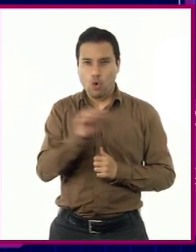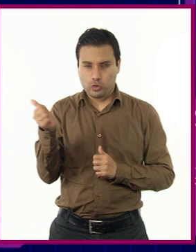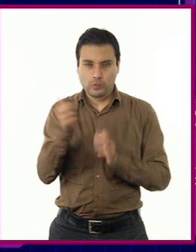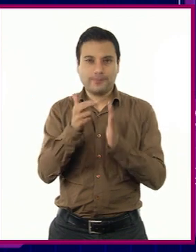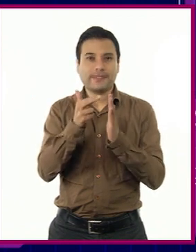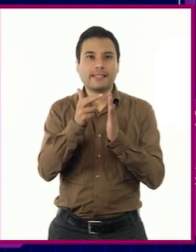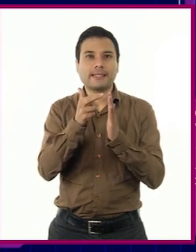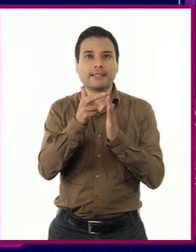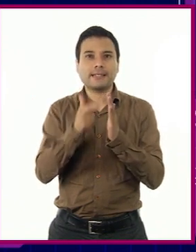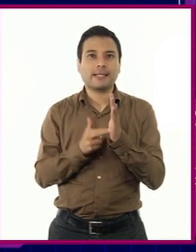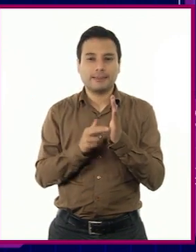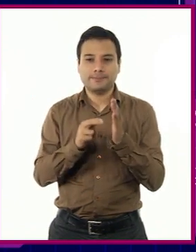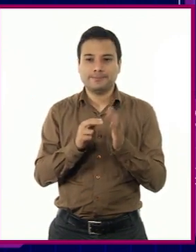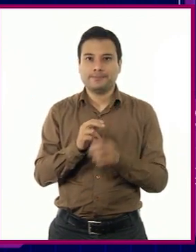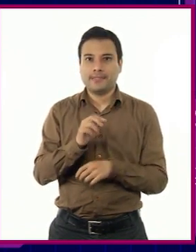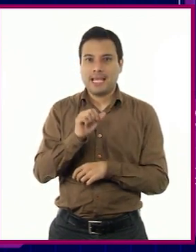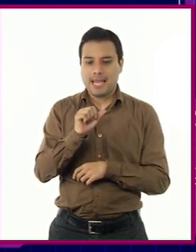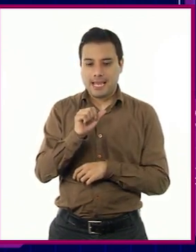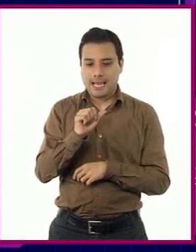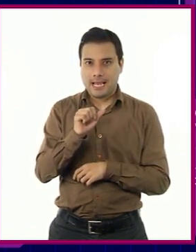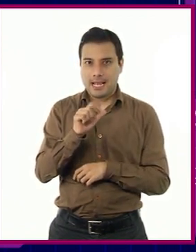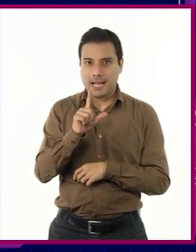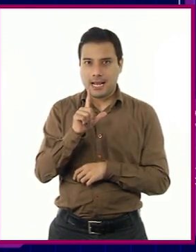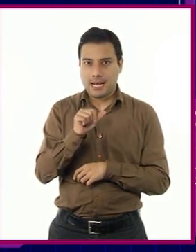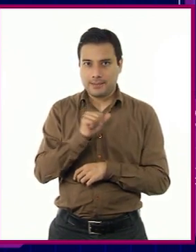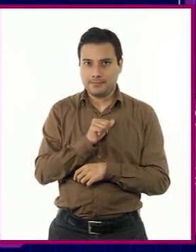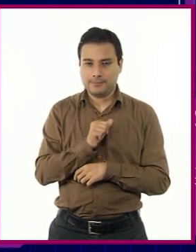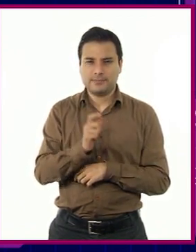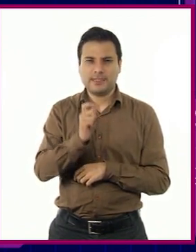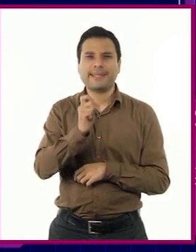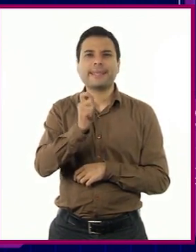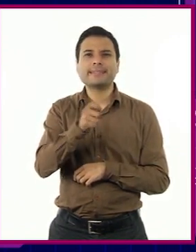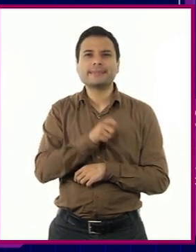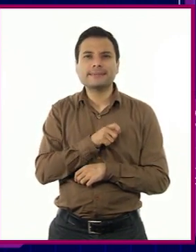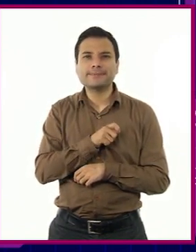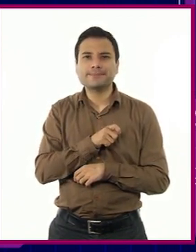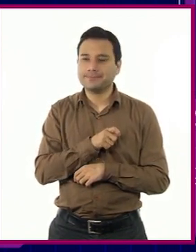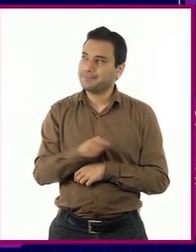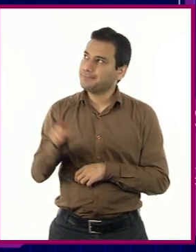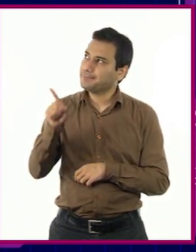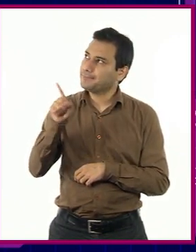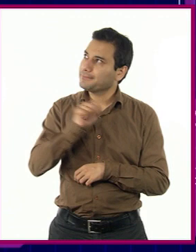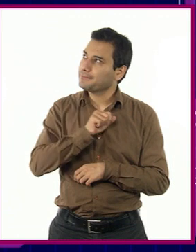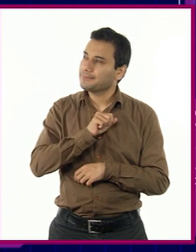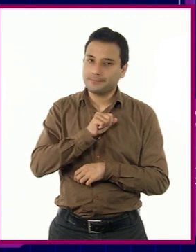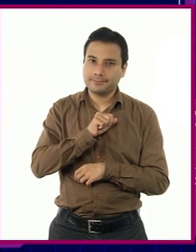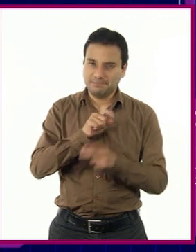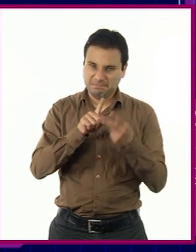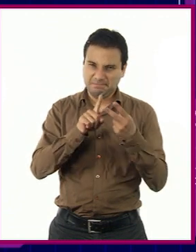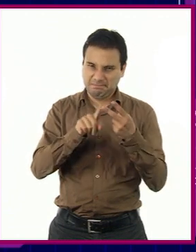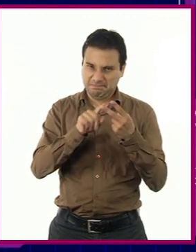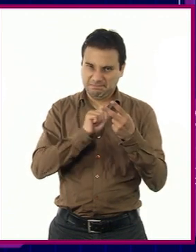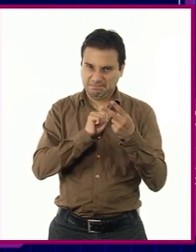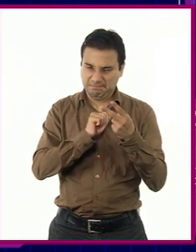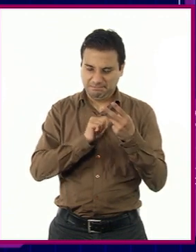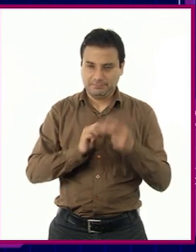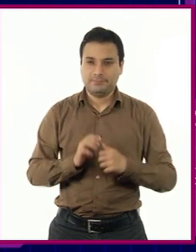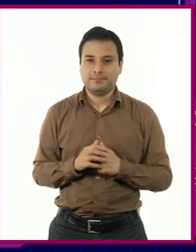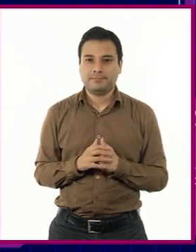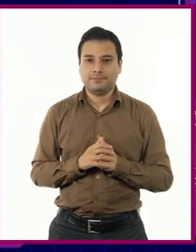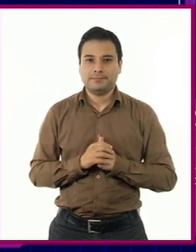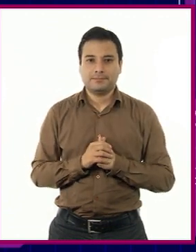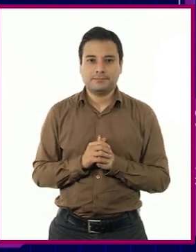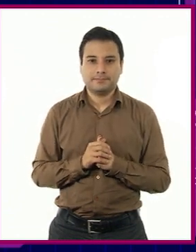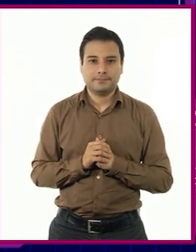Criterio ángulo, lado, ángulo. 2 triángulos son congruentes si tienen 2 ángulos y el lado entre